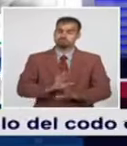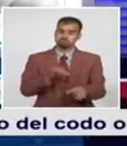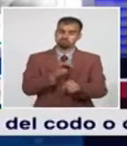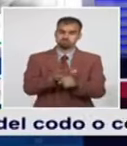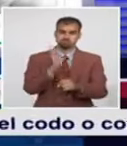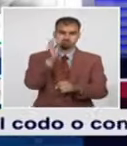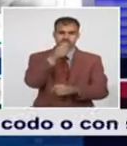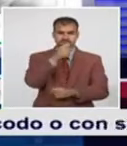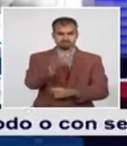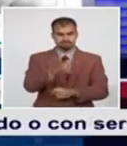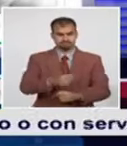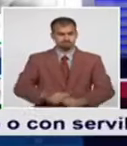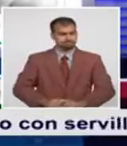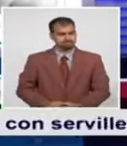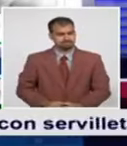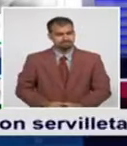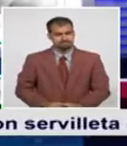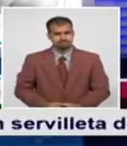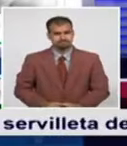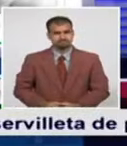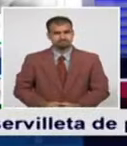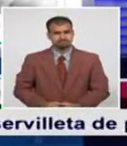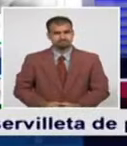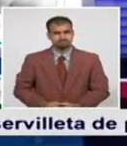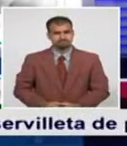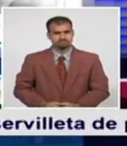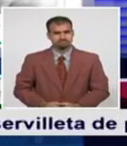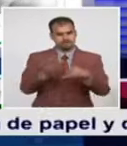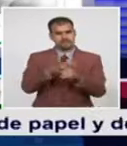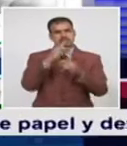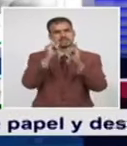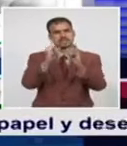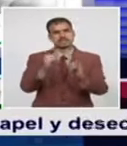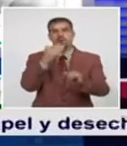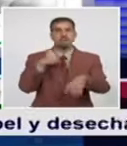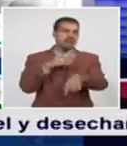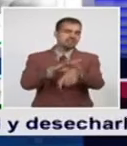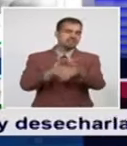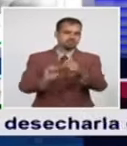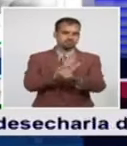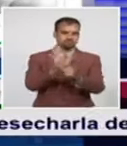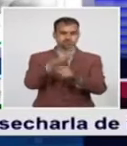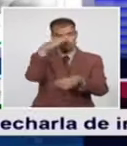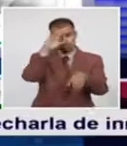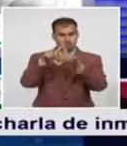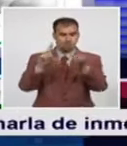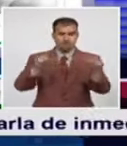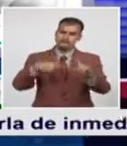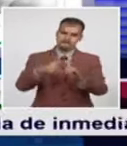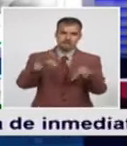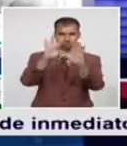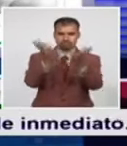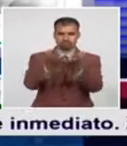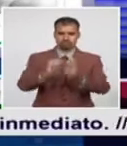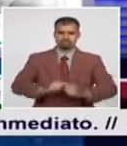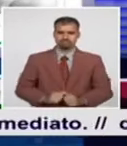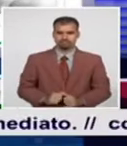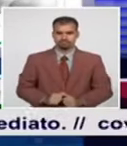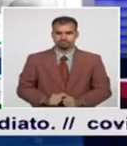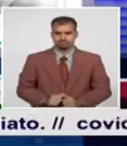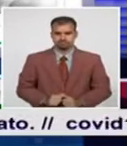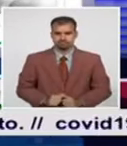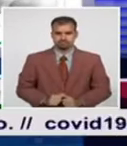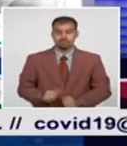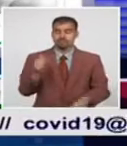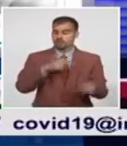prensa, espacio que lleva a usted la actualización sobre el comportamiento de la COVID-19 en Cuba y el resto del mundo. Para ello contamos ya con la